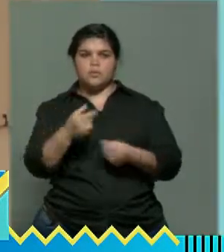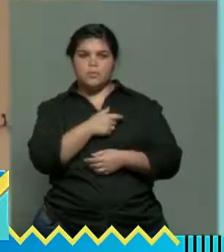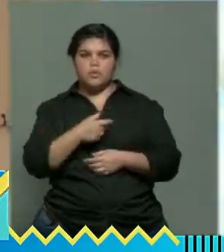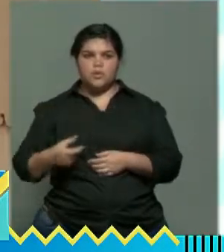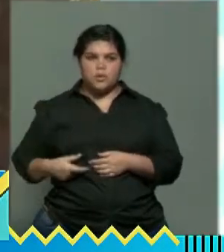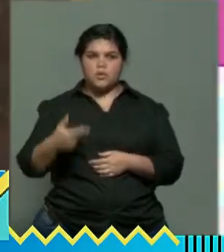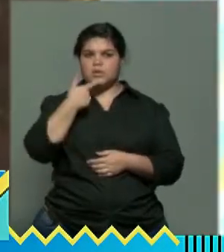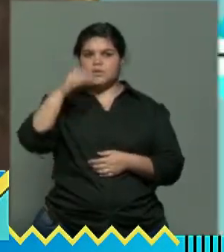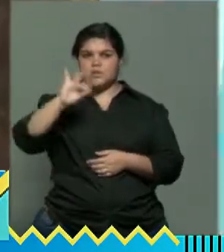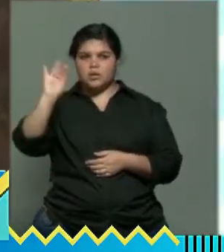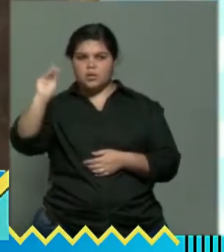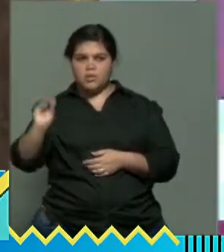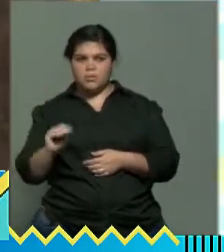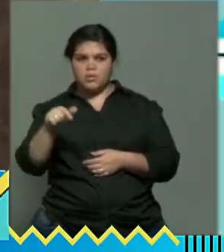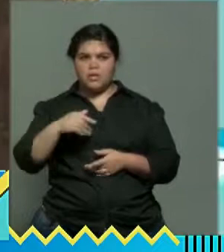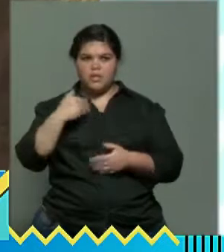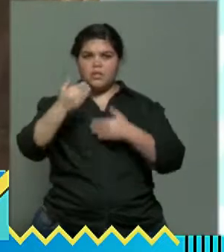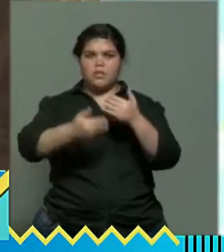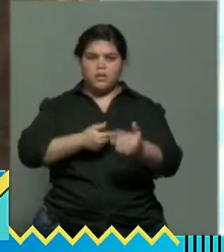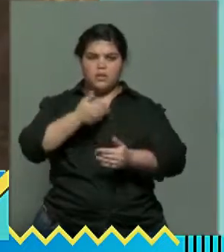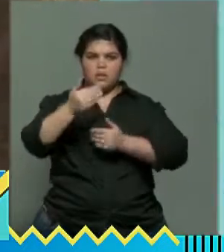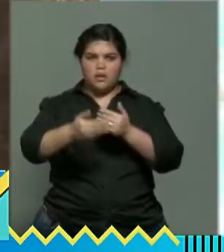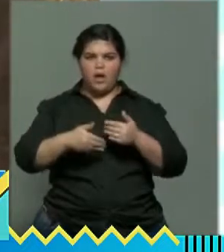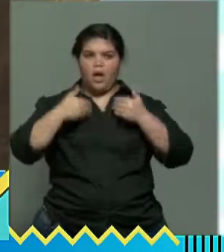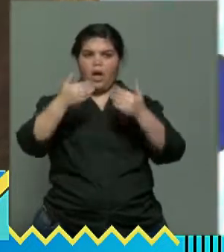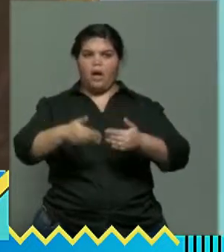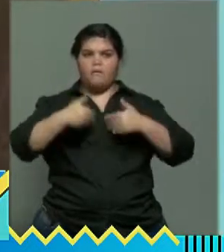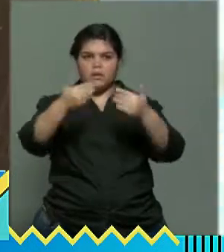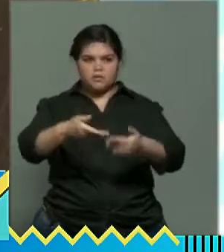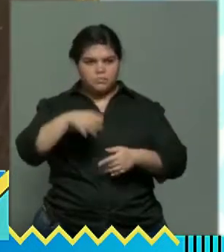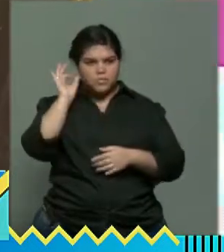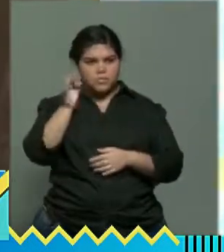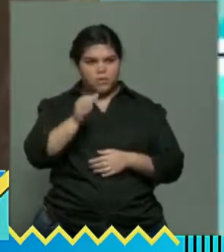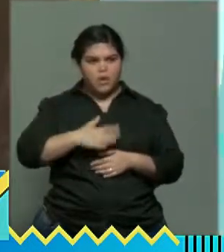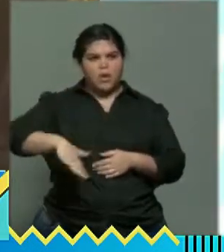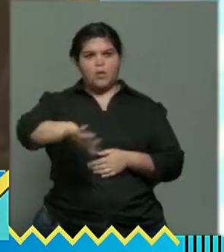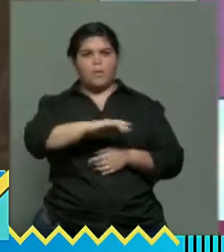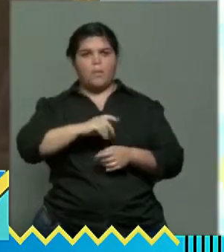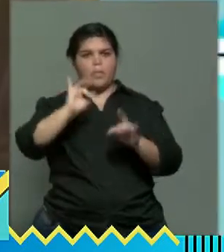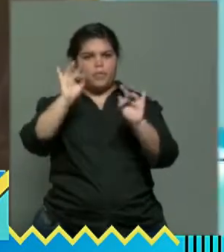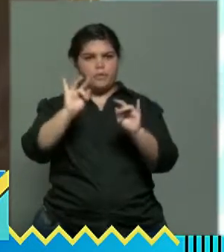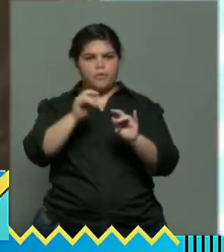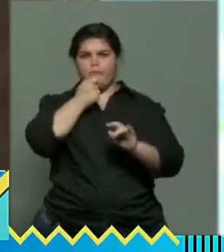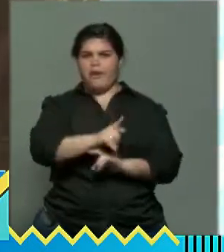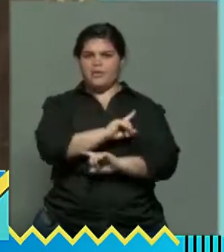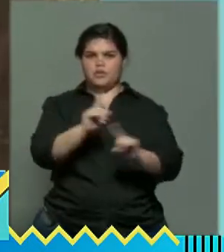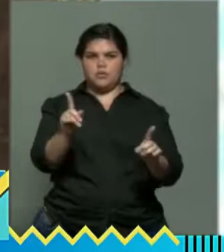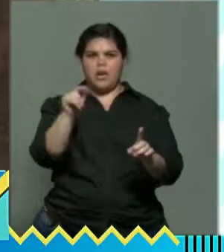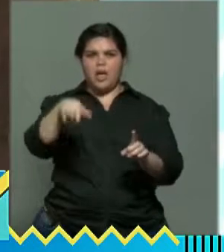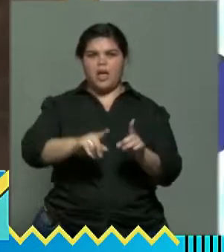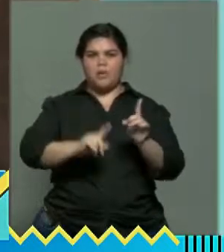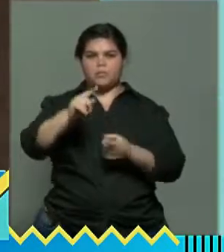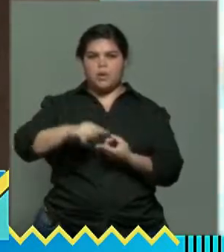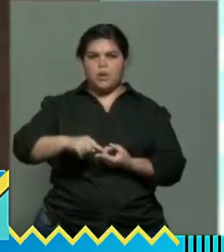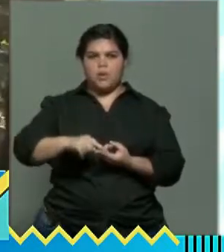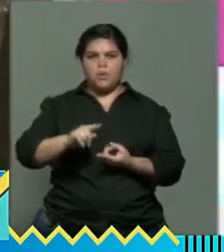legisladores, y la solución empieza a aparecer. Pero sepamos que es un mundo complejo, por eso yo digo que cuando se pierde 1 litro de un